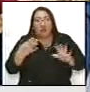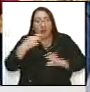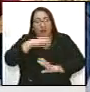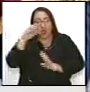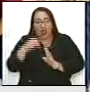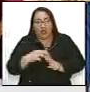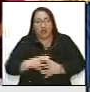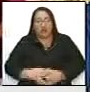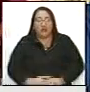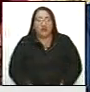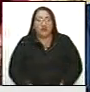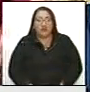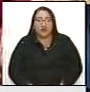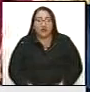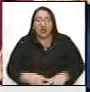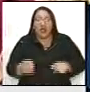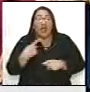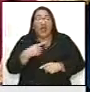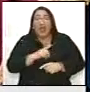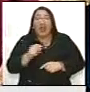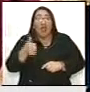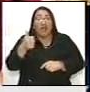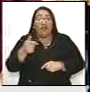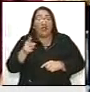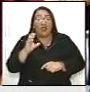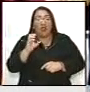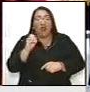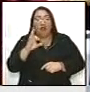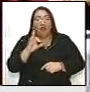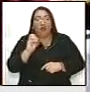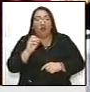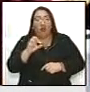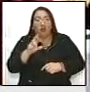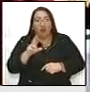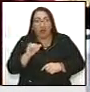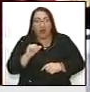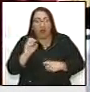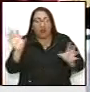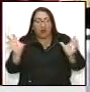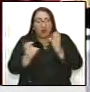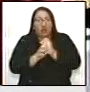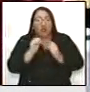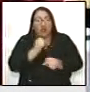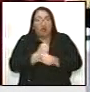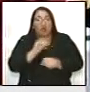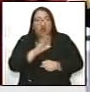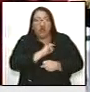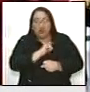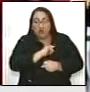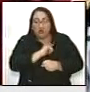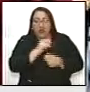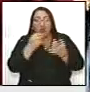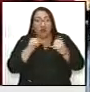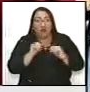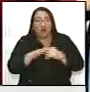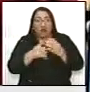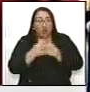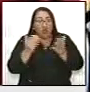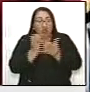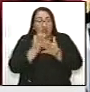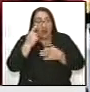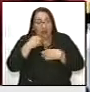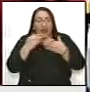proyectos. En tanto, el jefe de la Oficina Zonal de COFOPRI subrayó el trabajo de su institución en el diagnóstico y estudio